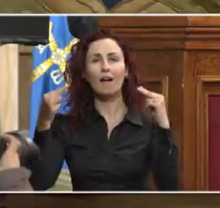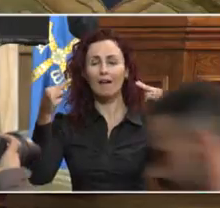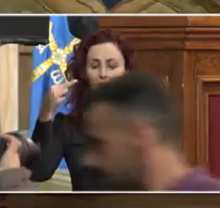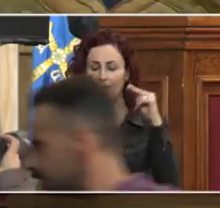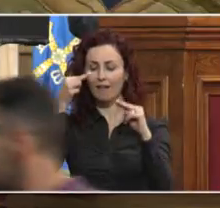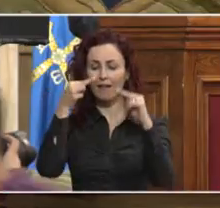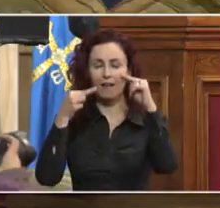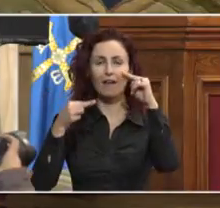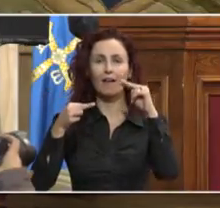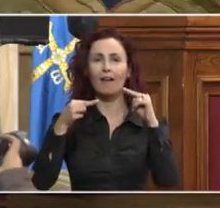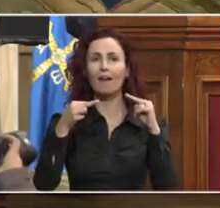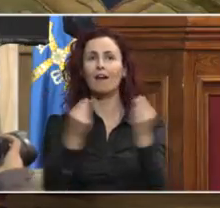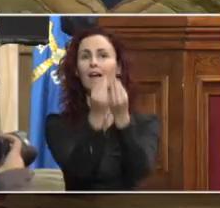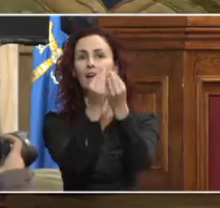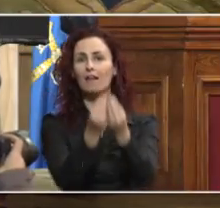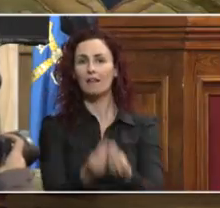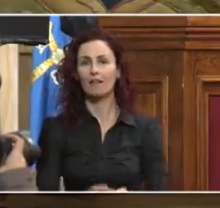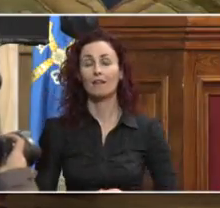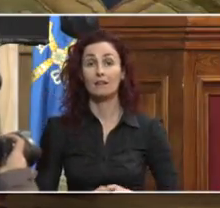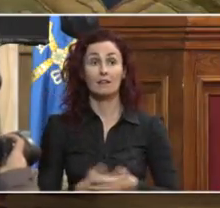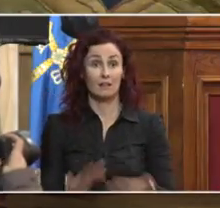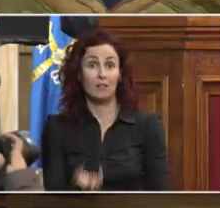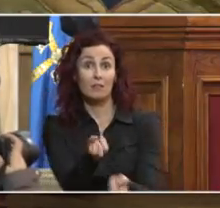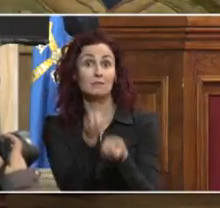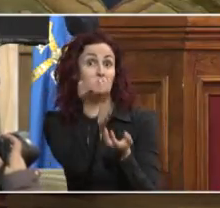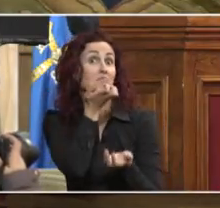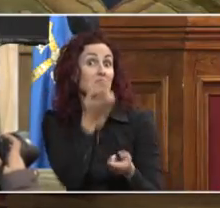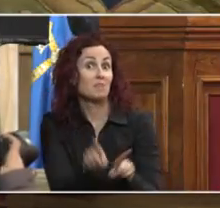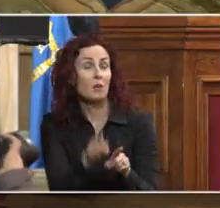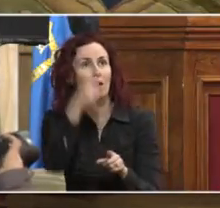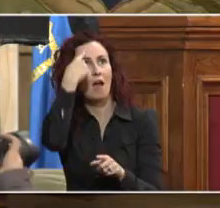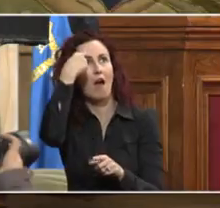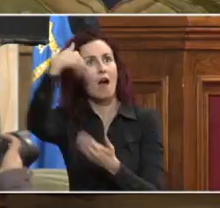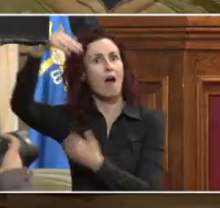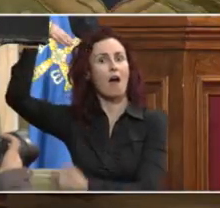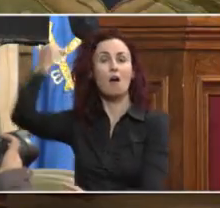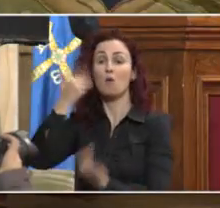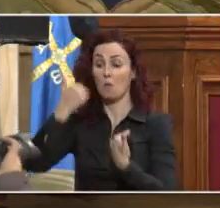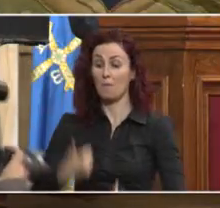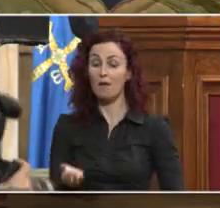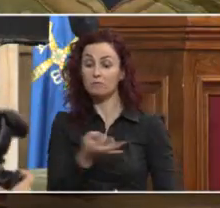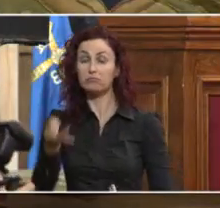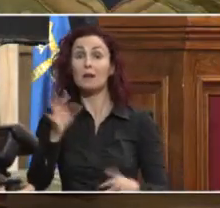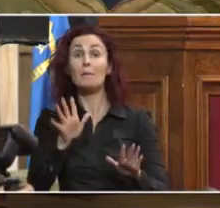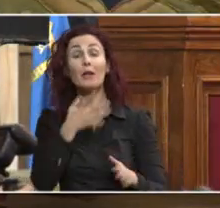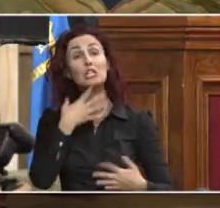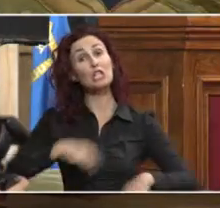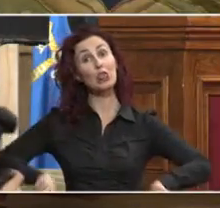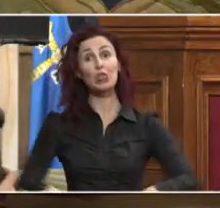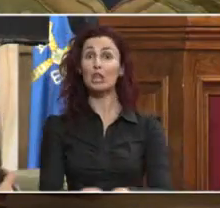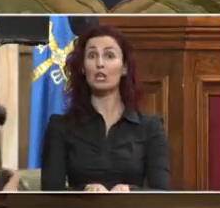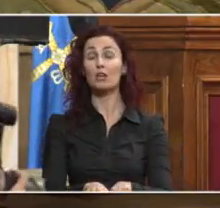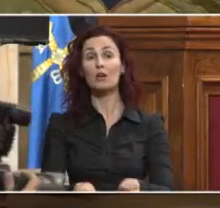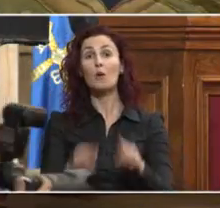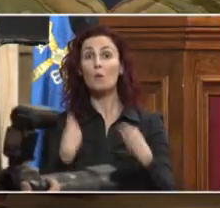ojos latiendo al unísono. Expone, por ejemplo, los anhelos humanos de forma sublime, pero también sencilla. Invoca